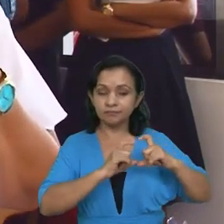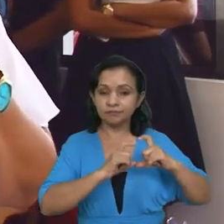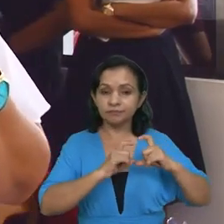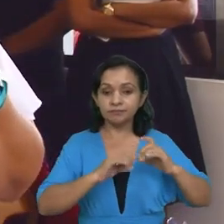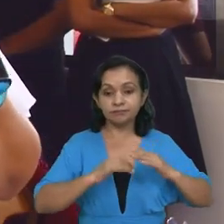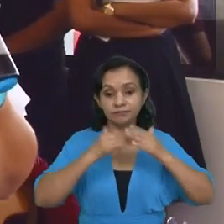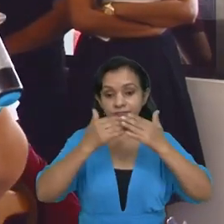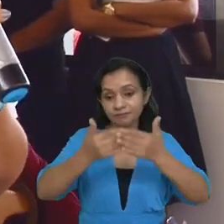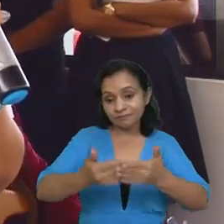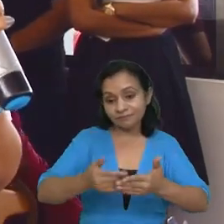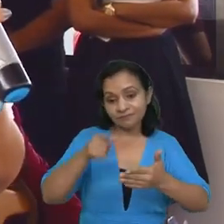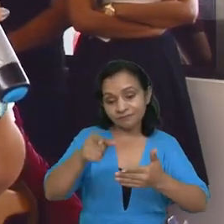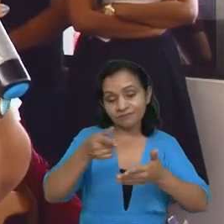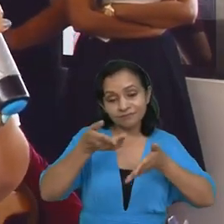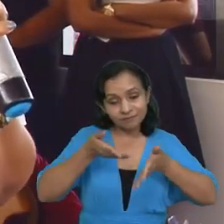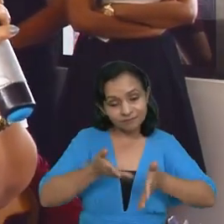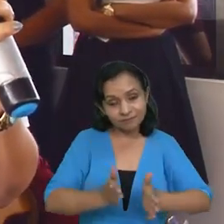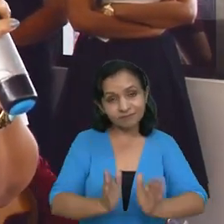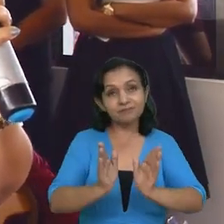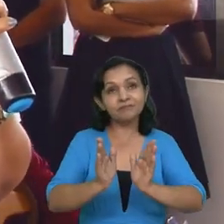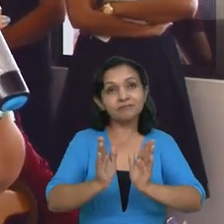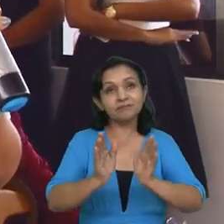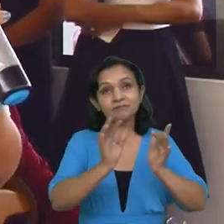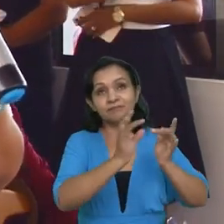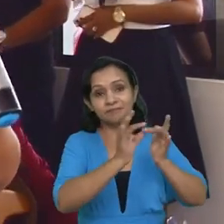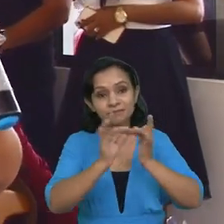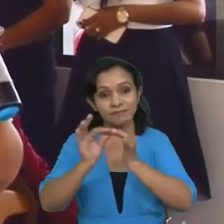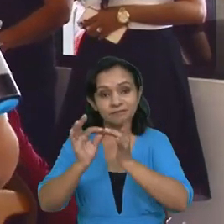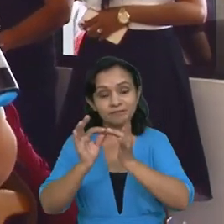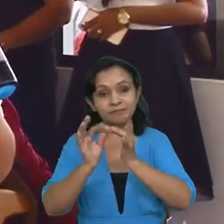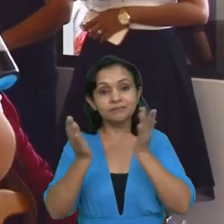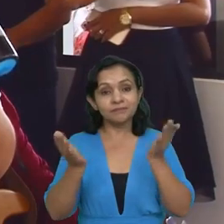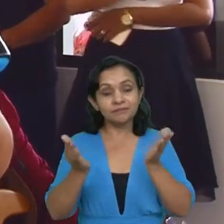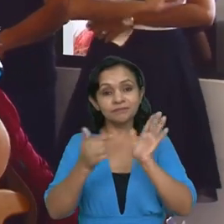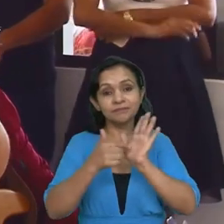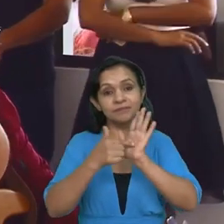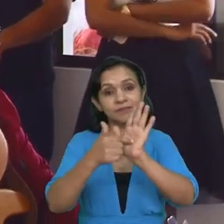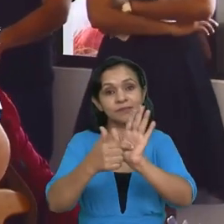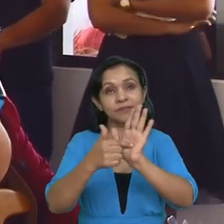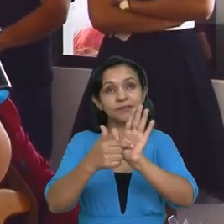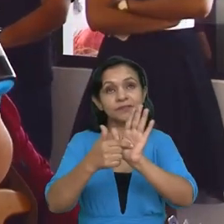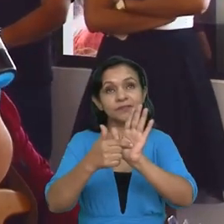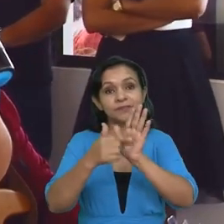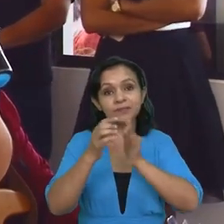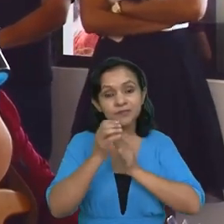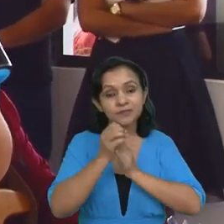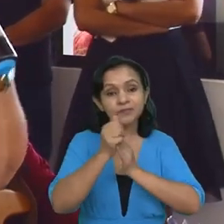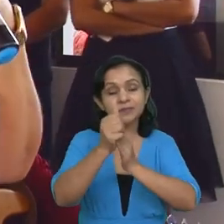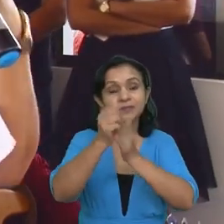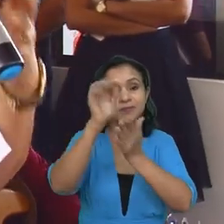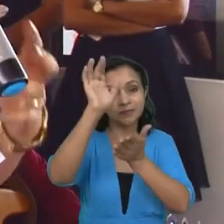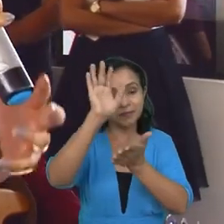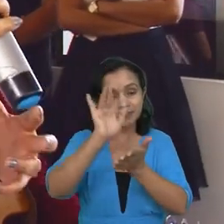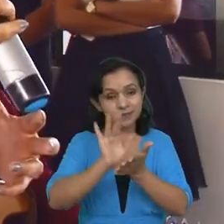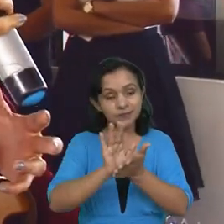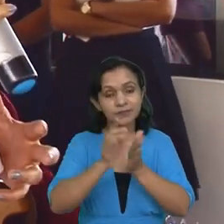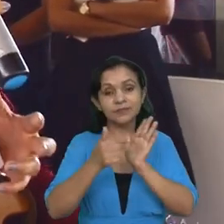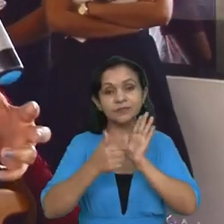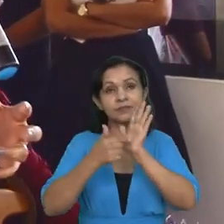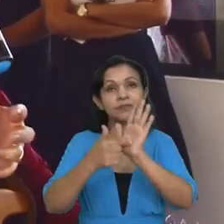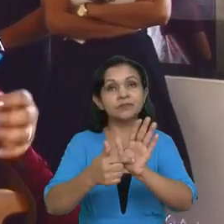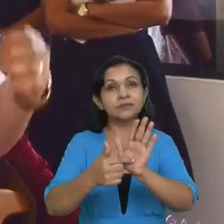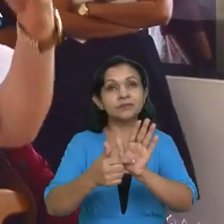maravilloso que dio vida a ese ser especial ejemplo nuestro guía espiritual el ejemplo